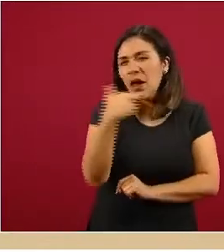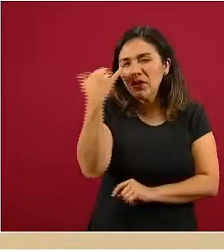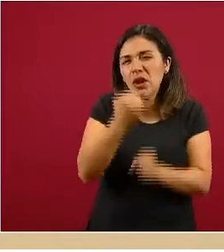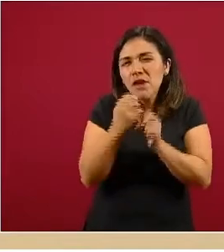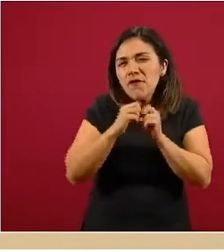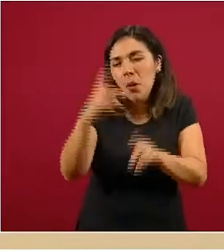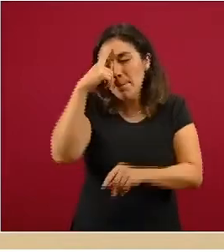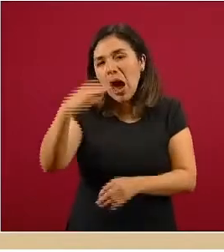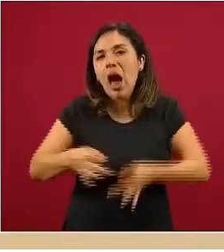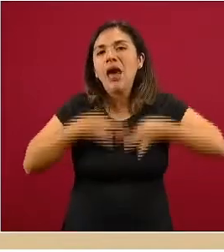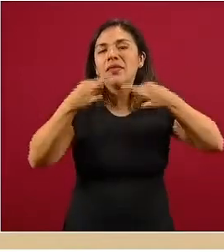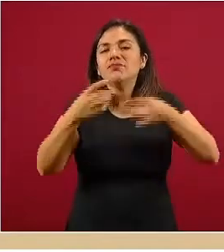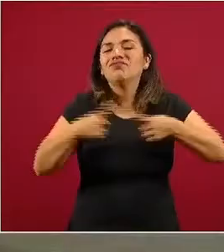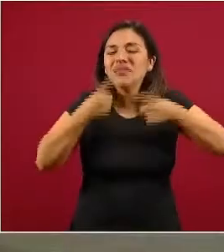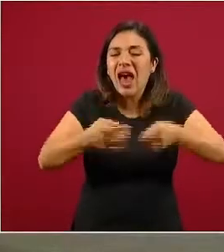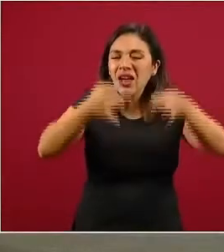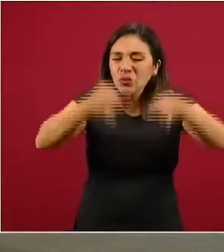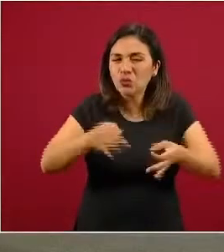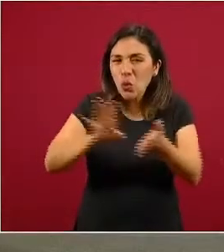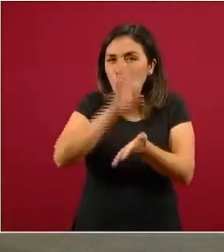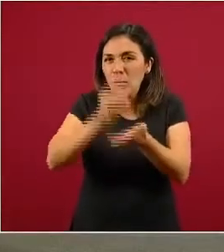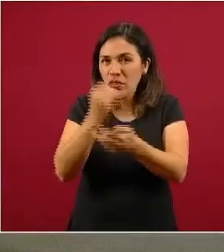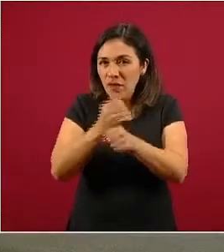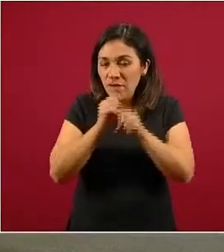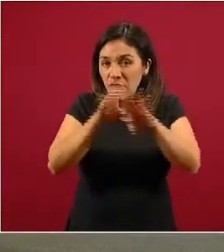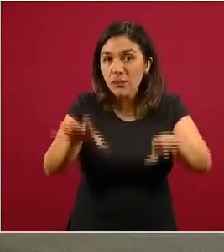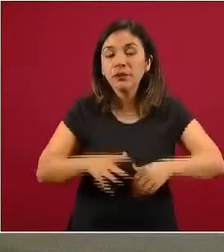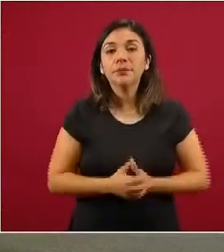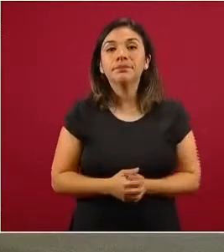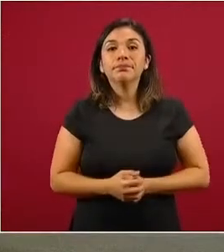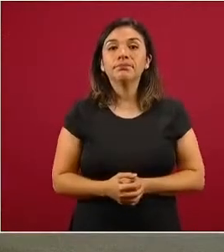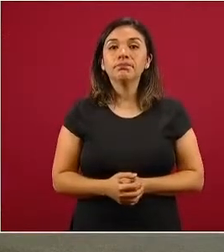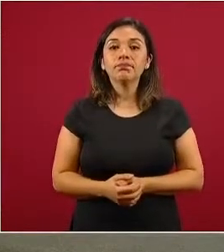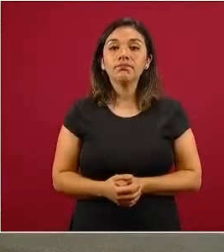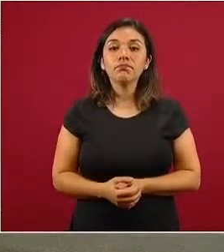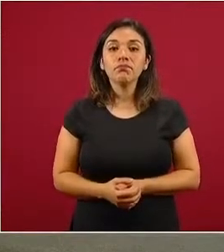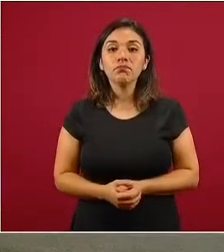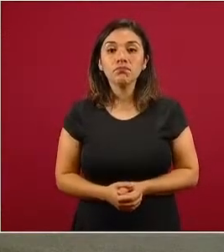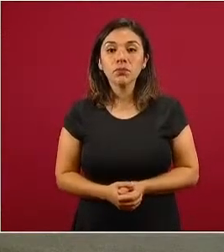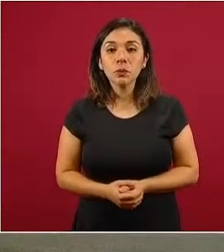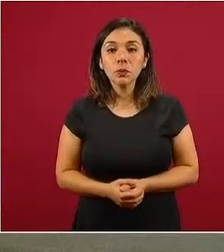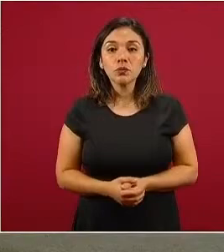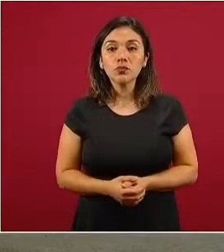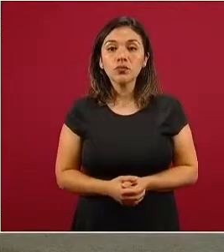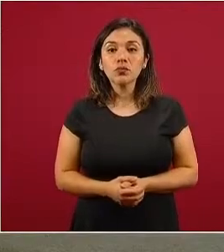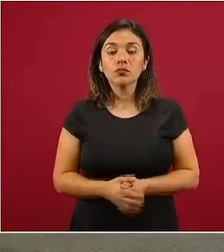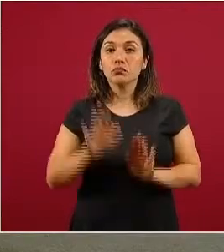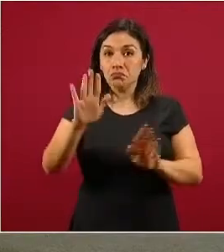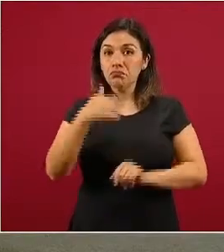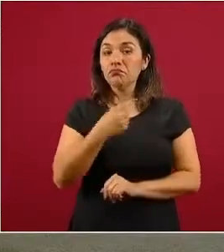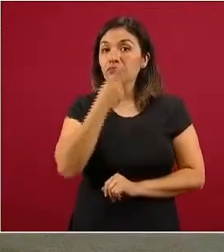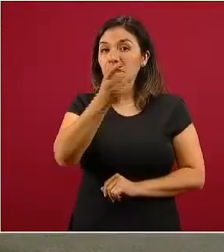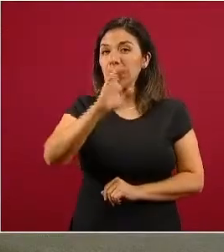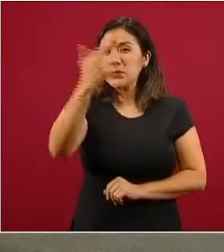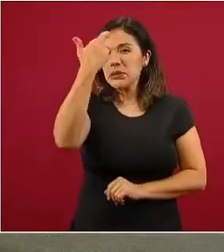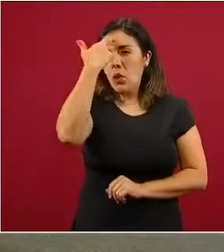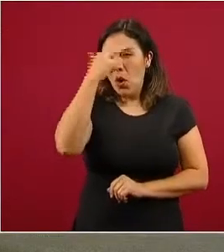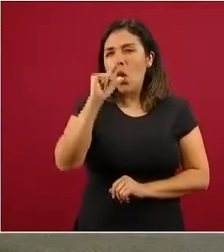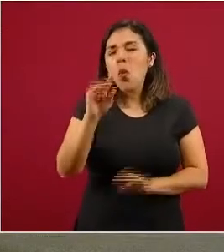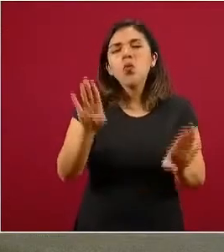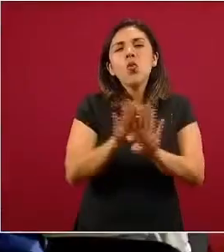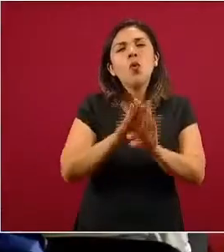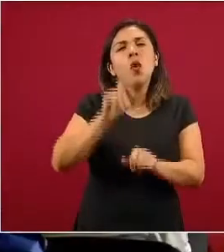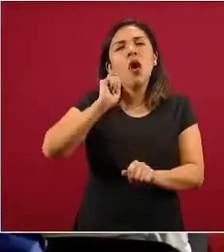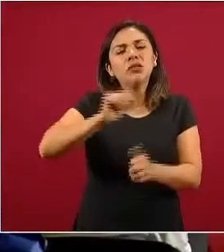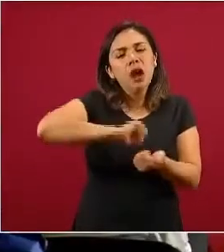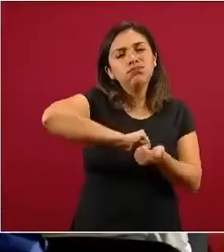General de Epidemiología, nosotros en el SENAPRESE, la Dirección General de Información en Salud, también tenemos la participación muy importante